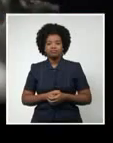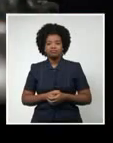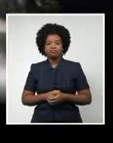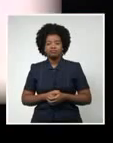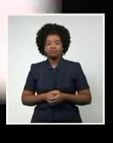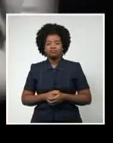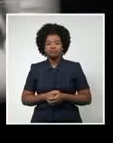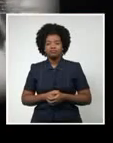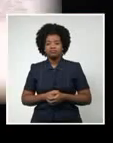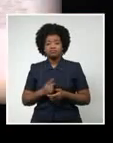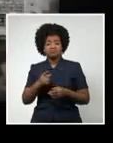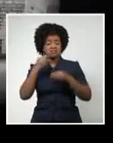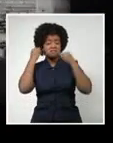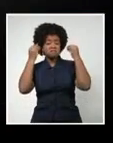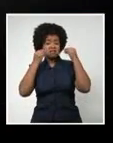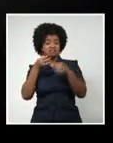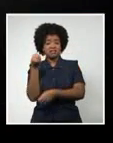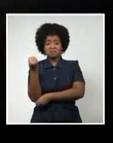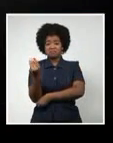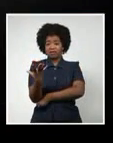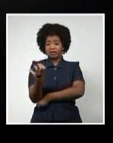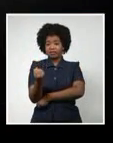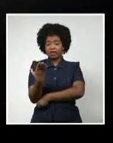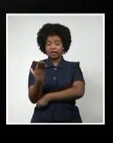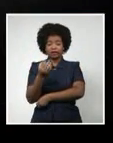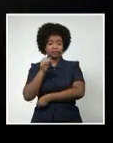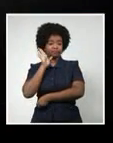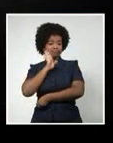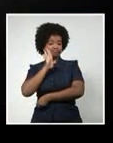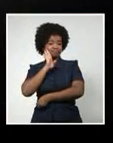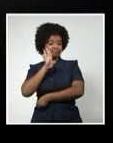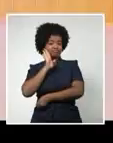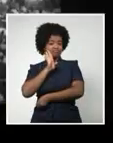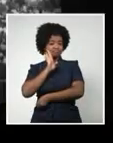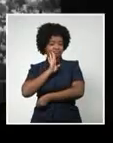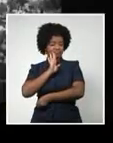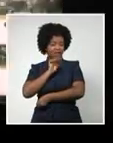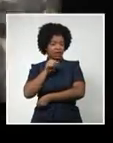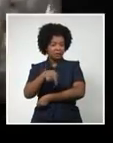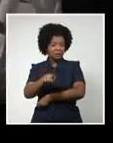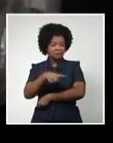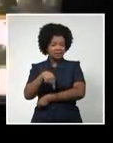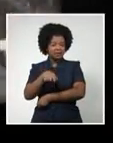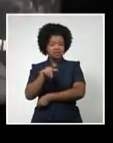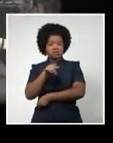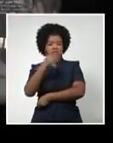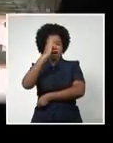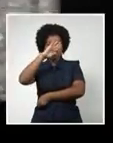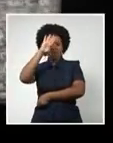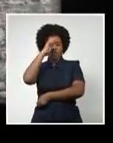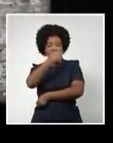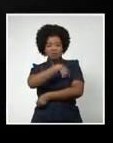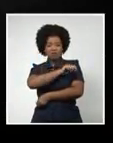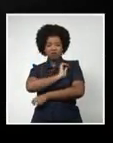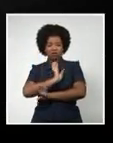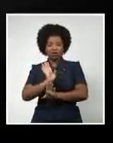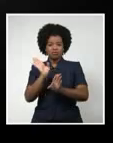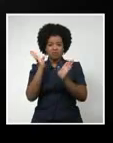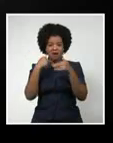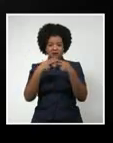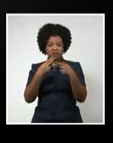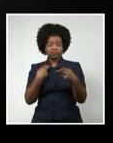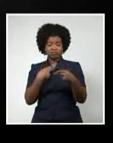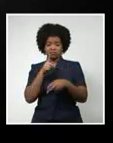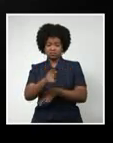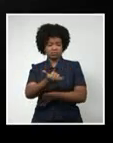que sembrando mentiras y calumnias por doquier iban a desacreditar a nuestro pueblo.